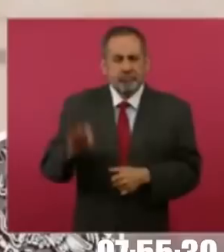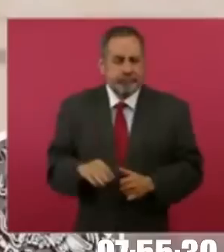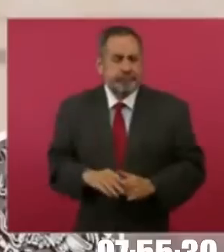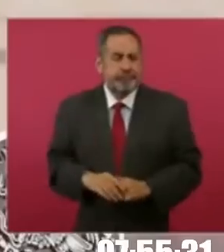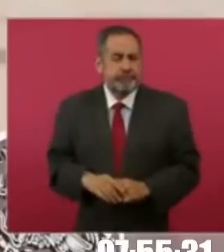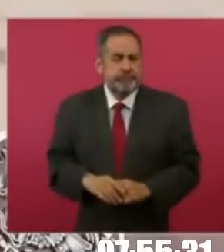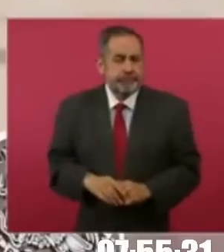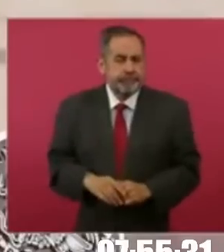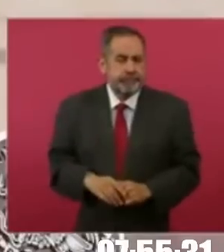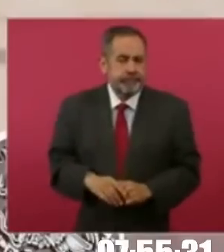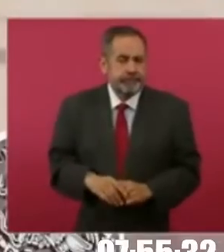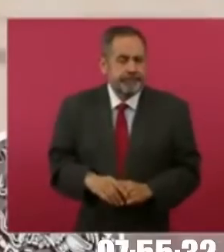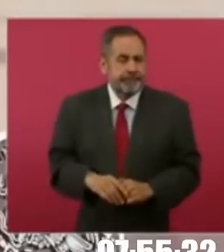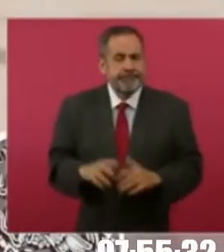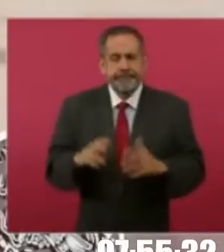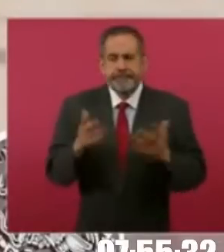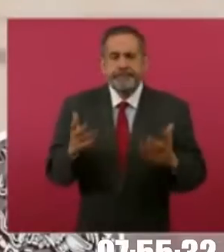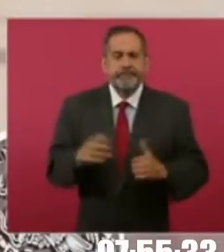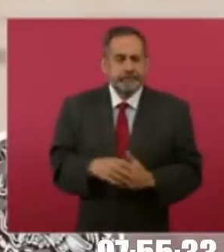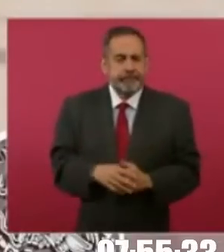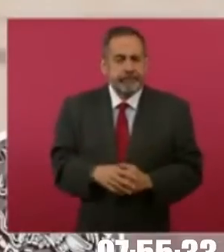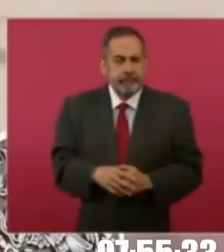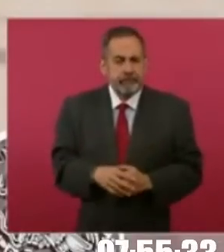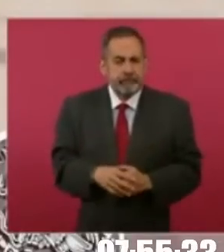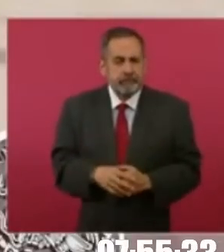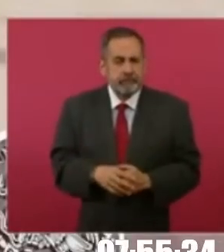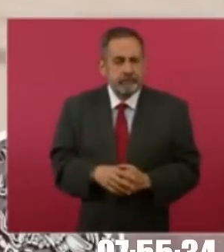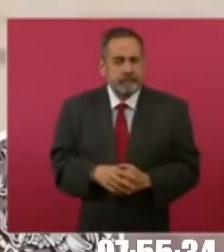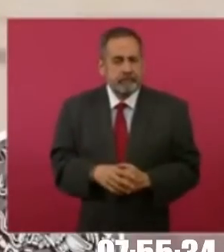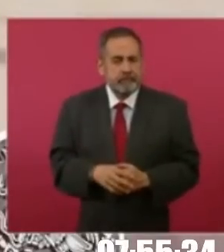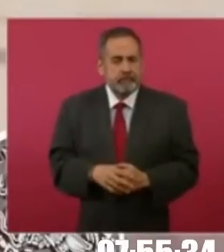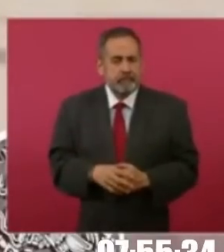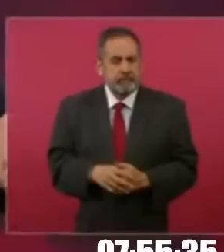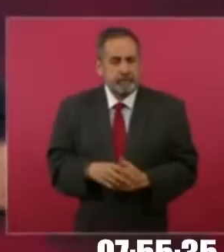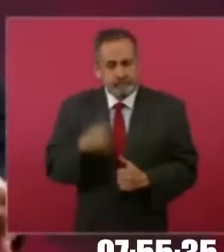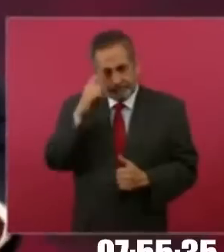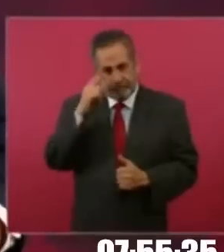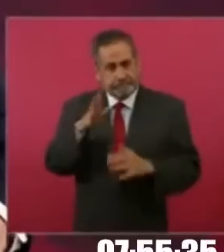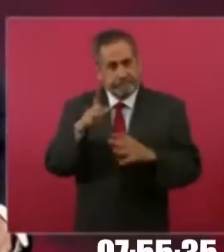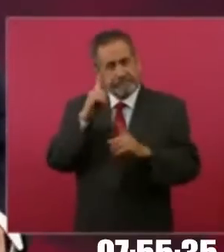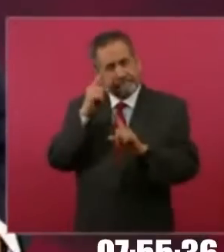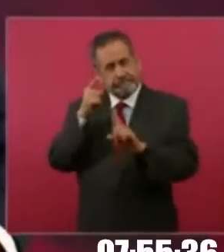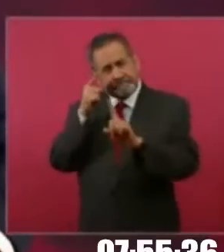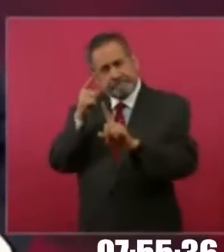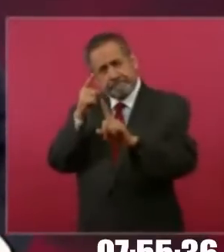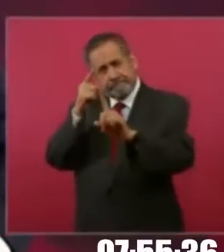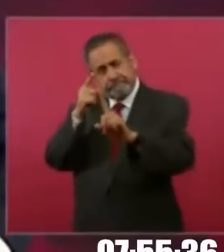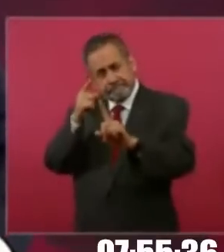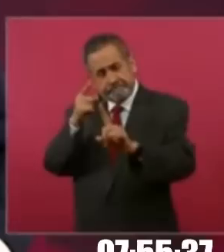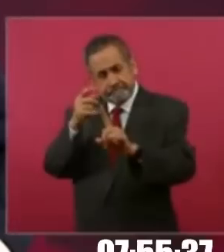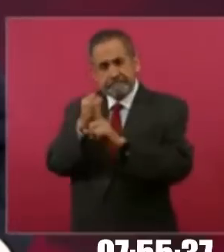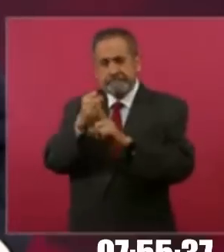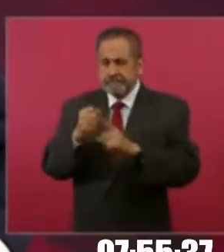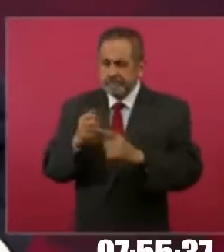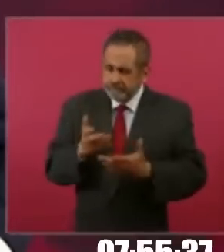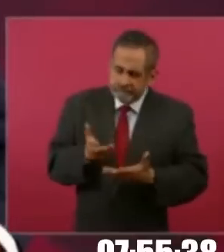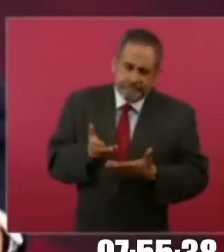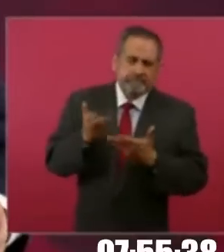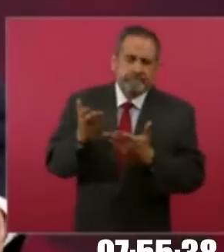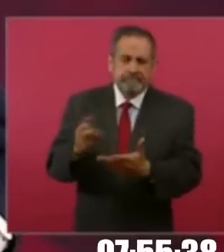estamos entonces llegando a ese objetivo de ofrecer